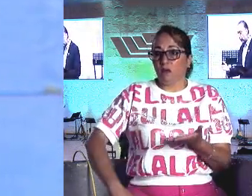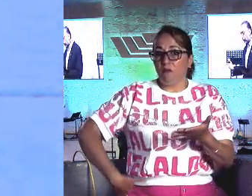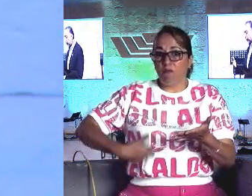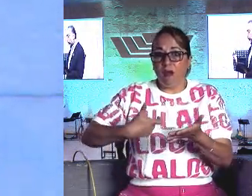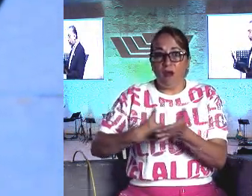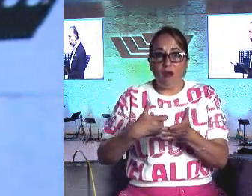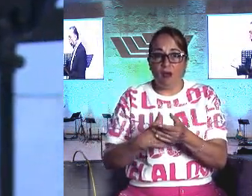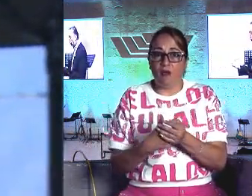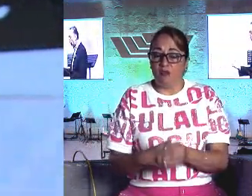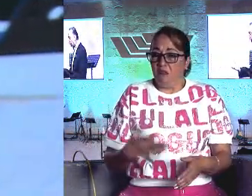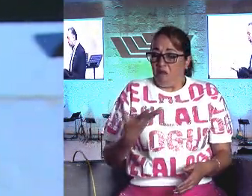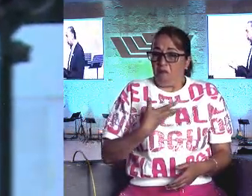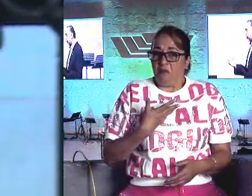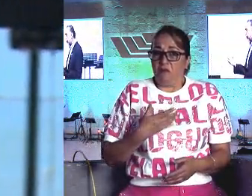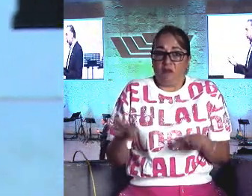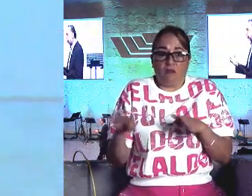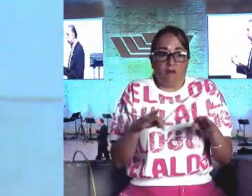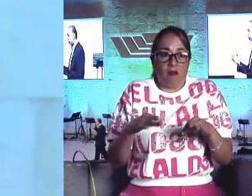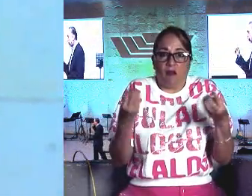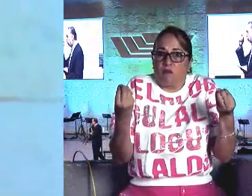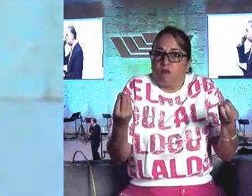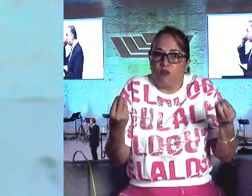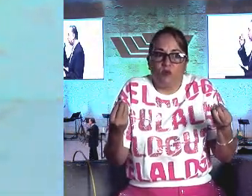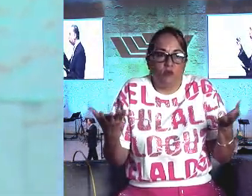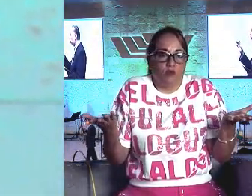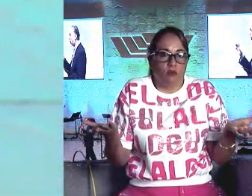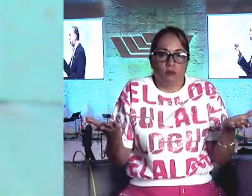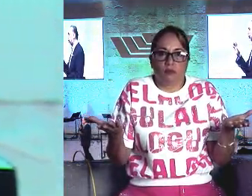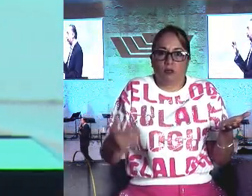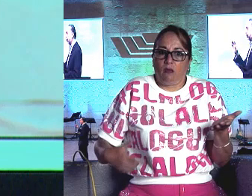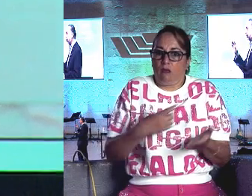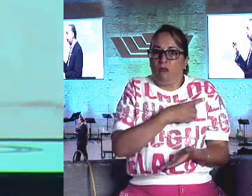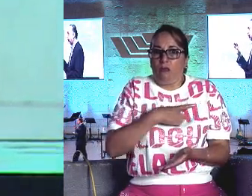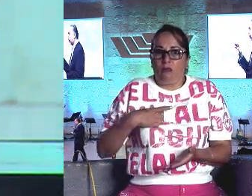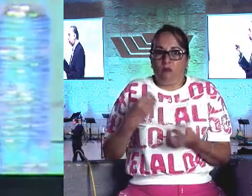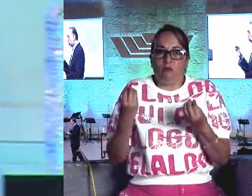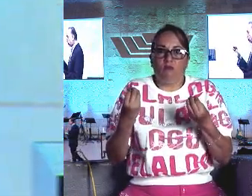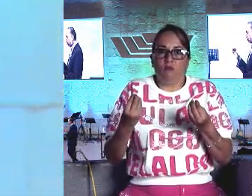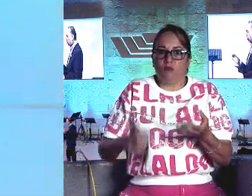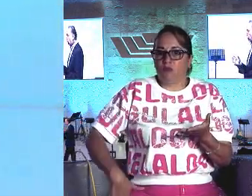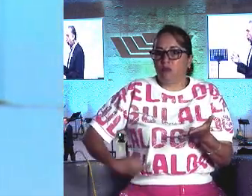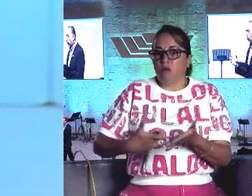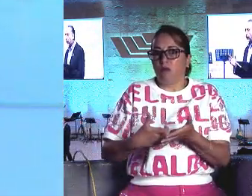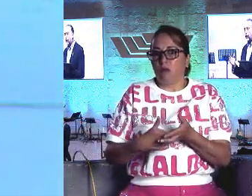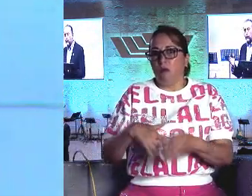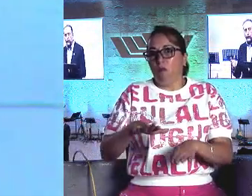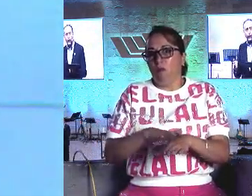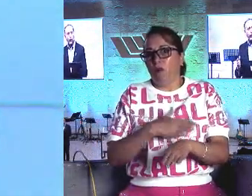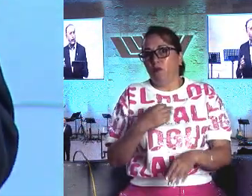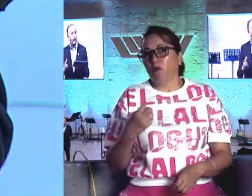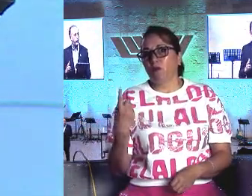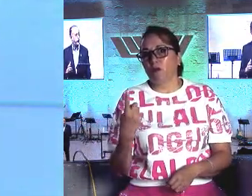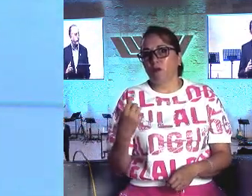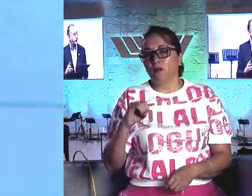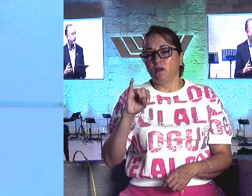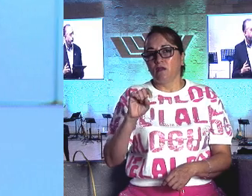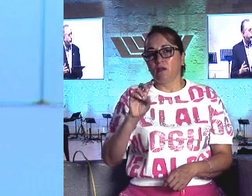los domingos para poder pagar. Perspectiva equivocada. Porque si no le doy el primer lugar a